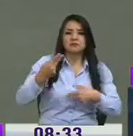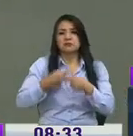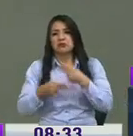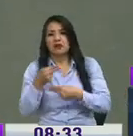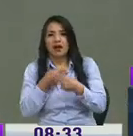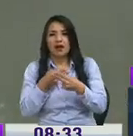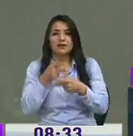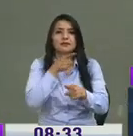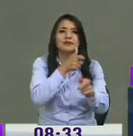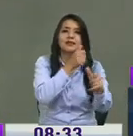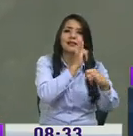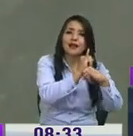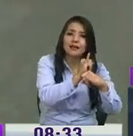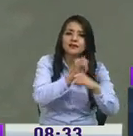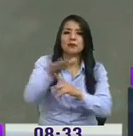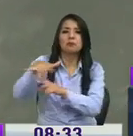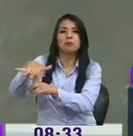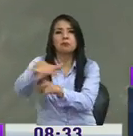la iglesia, el parque, que son